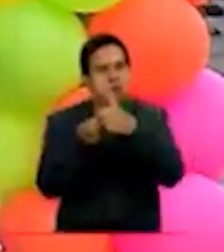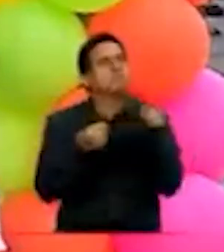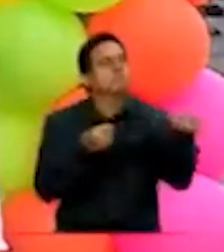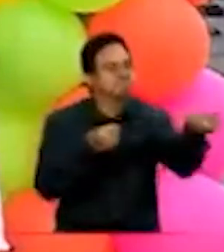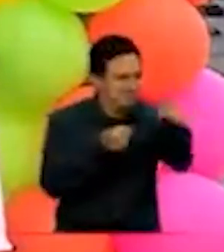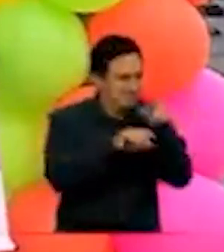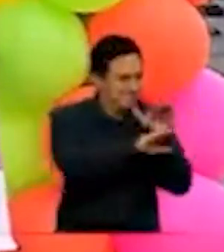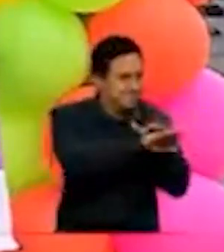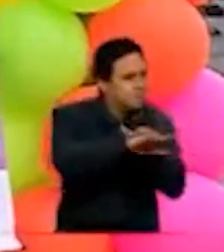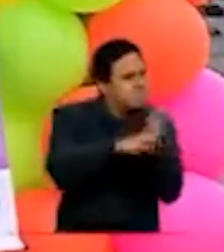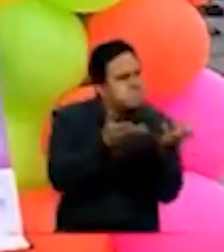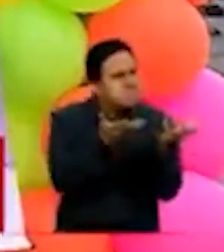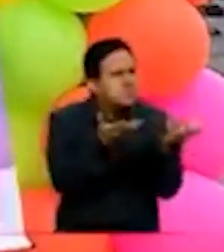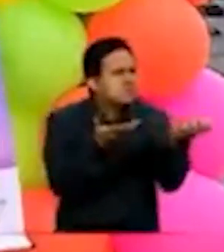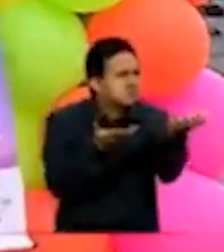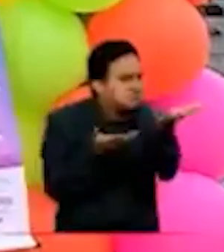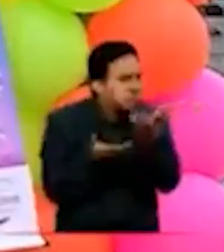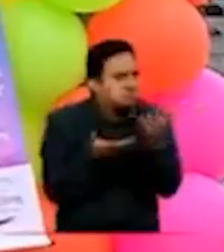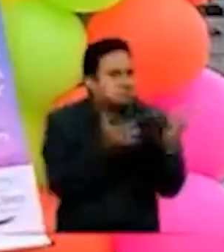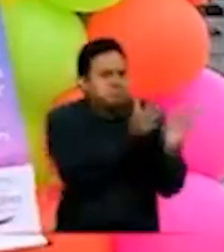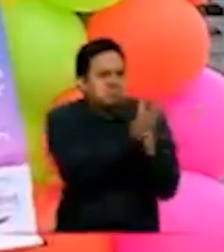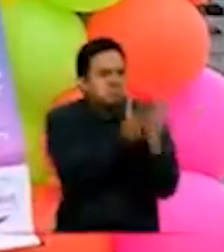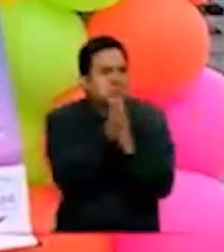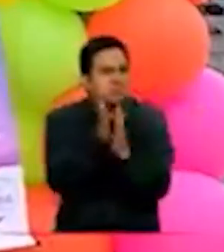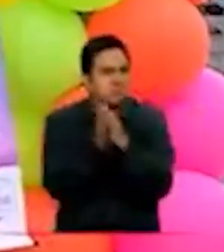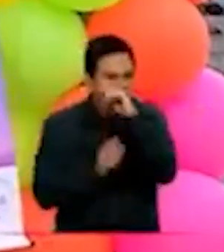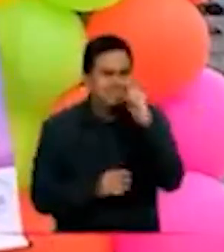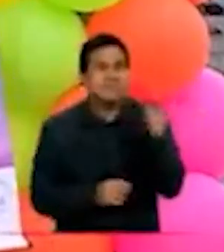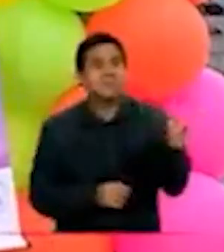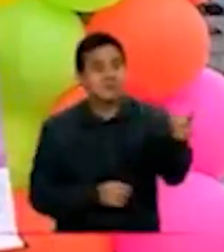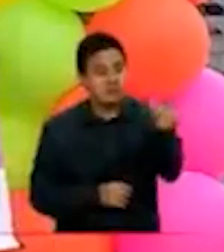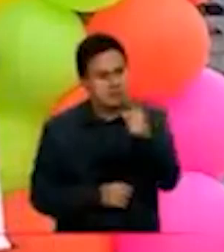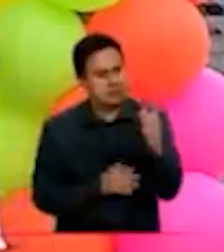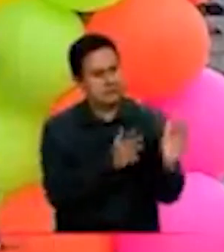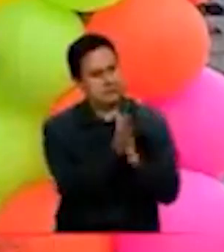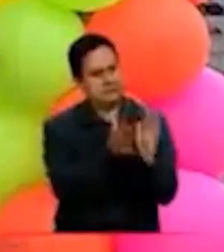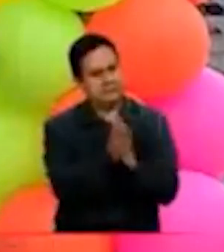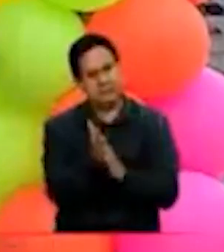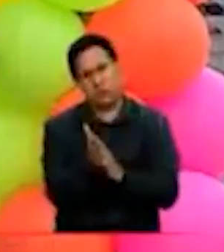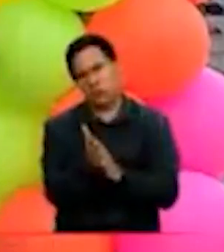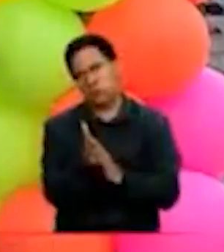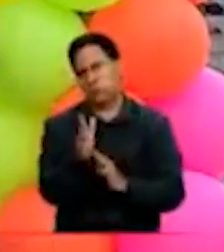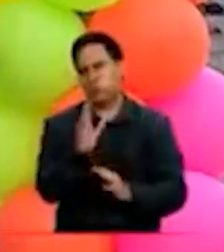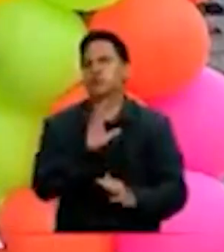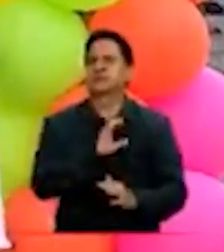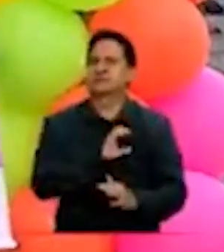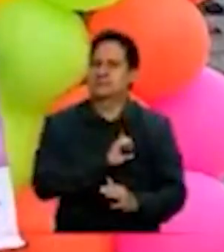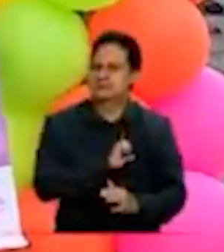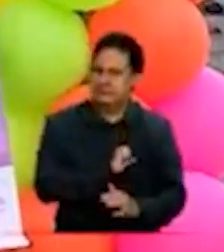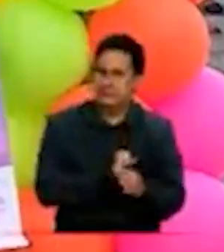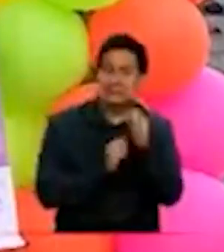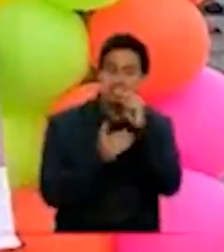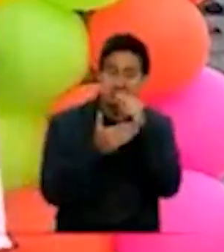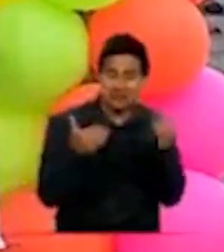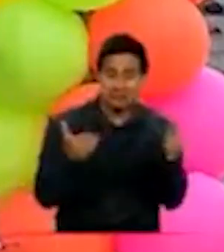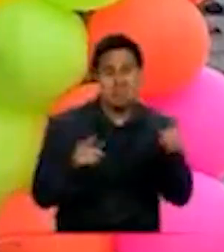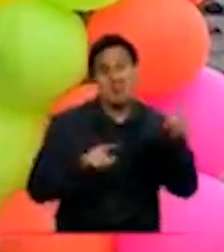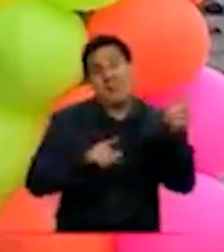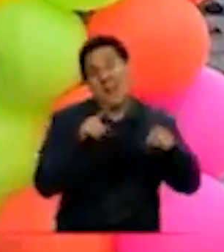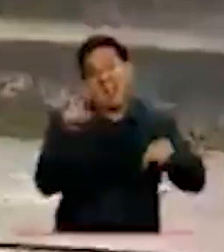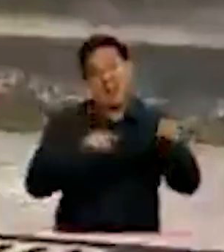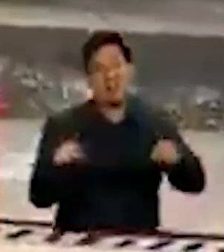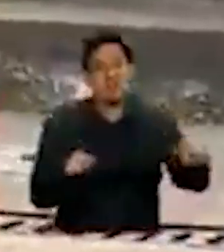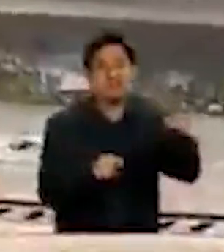ellos y contaban cosas que le dolían a uno el alma, porque viven en barrios donde